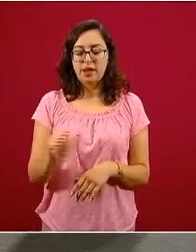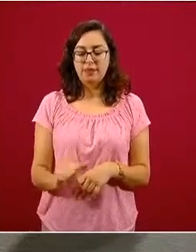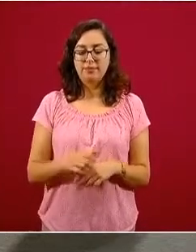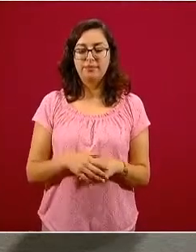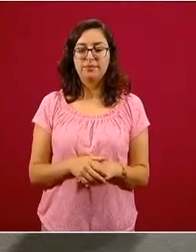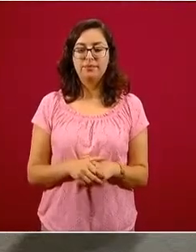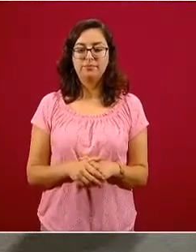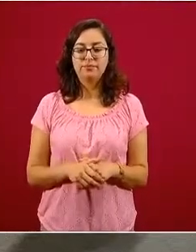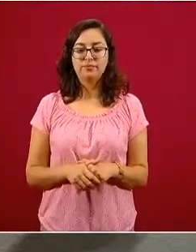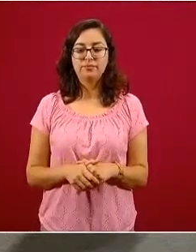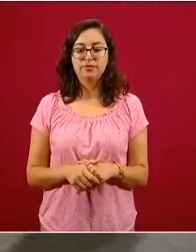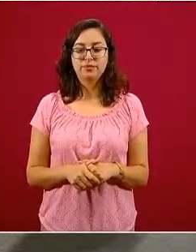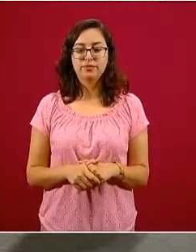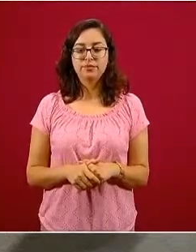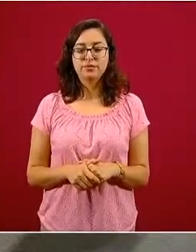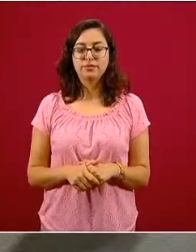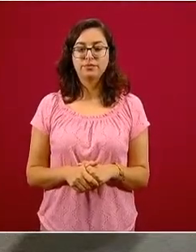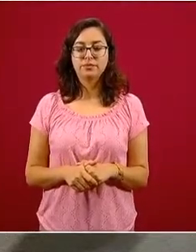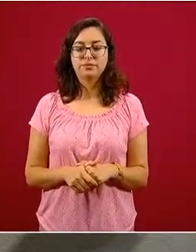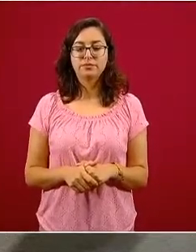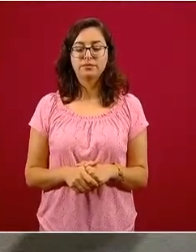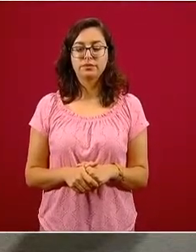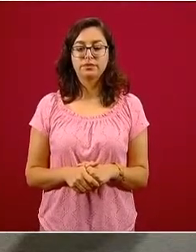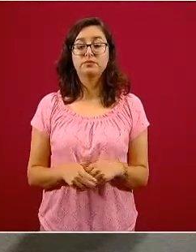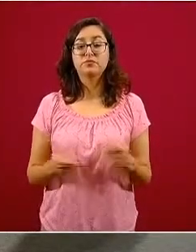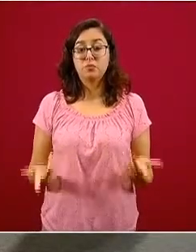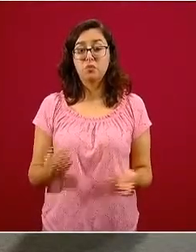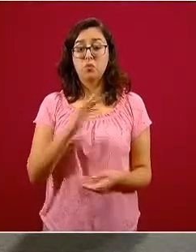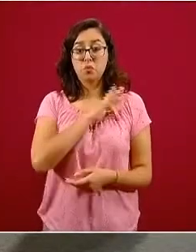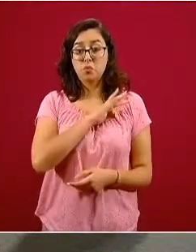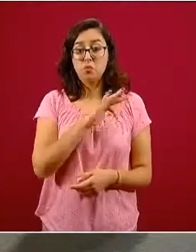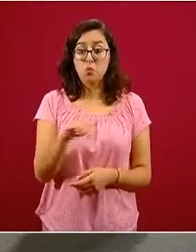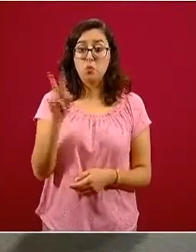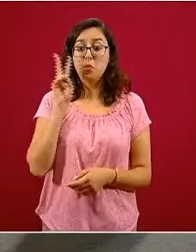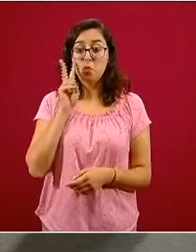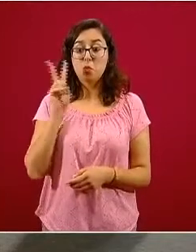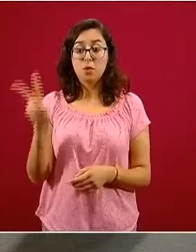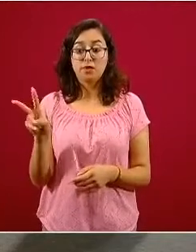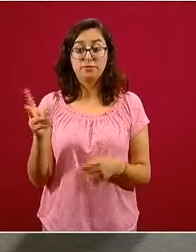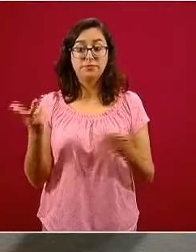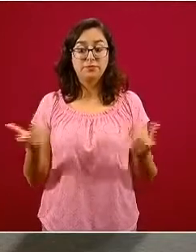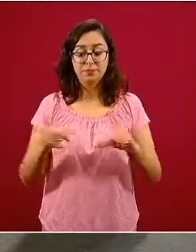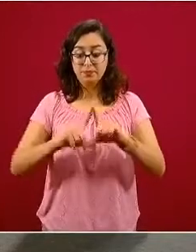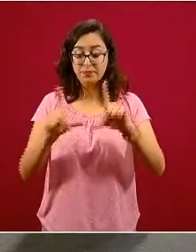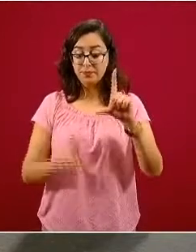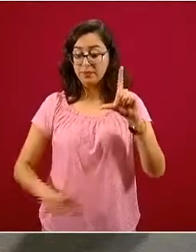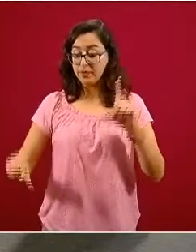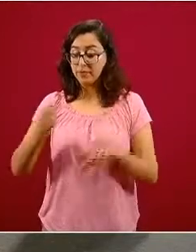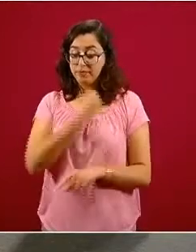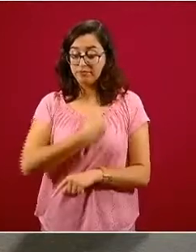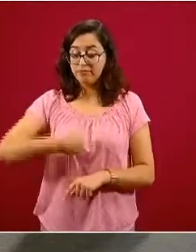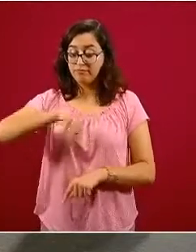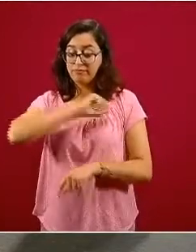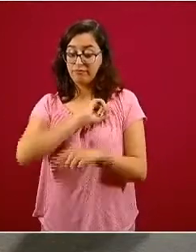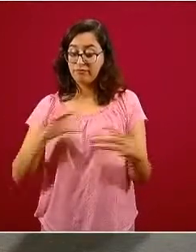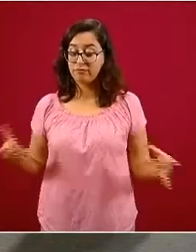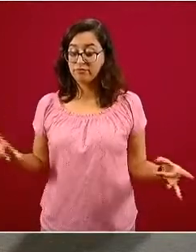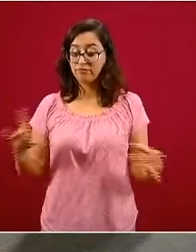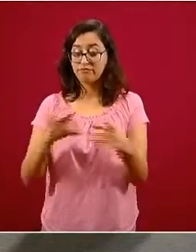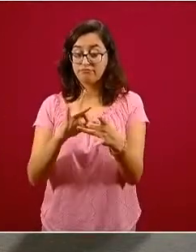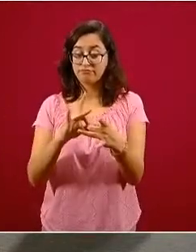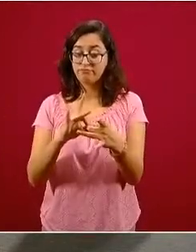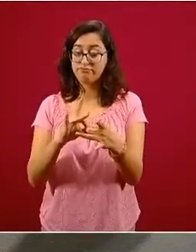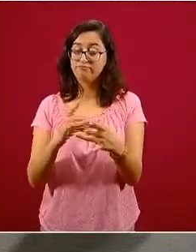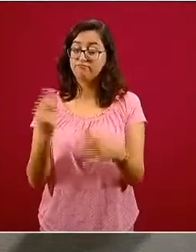Pública. Como pueden ver, la salud en México depende de un cambio